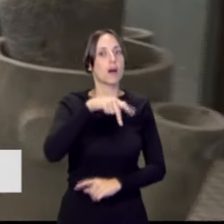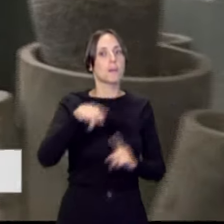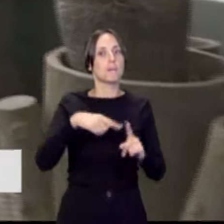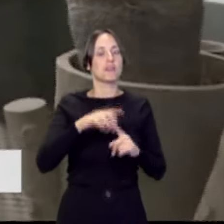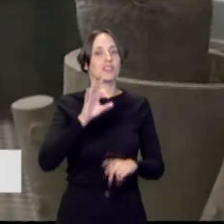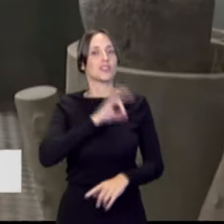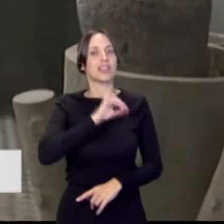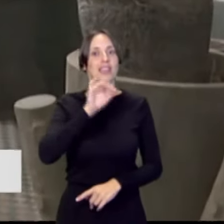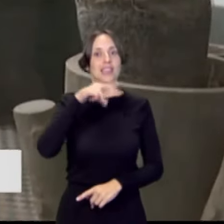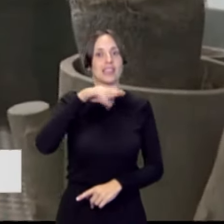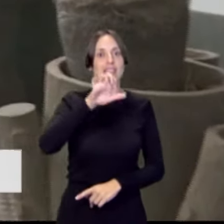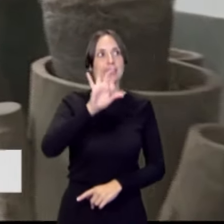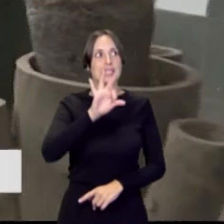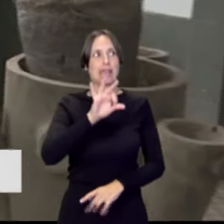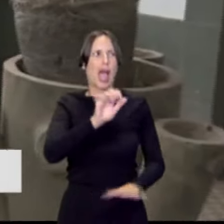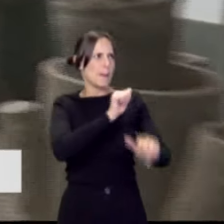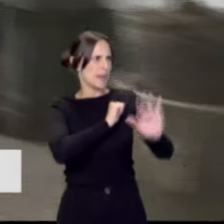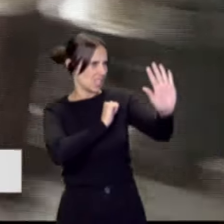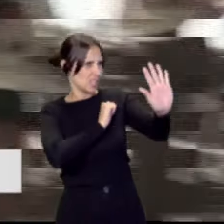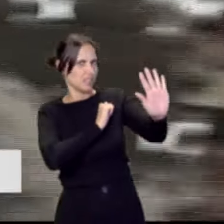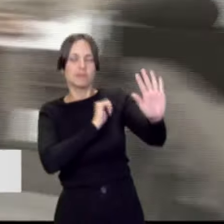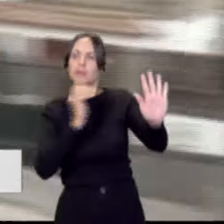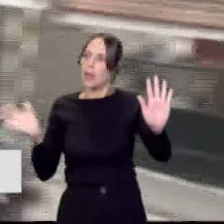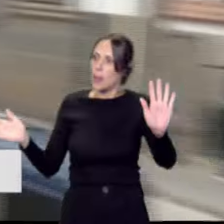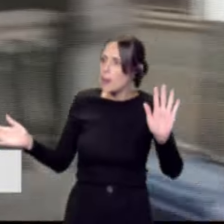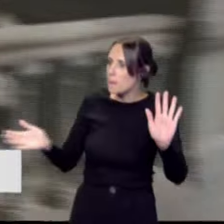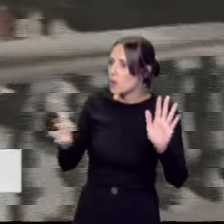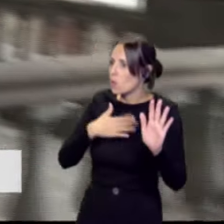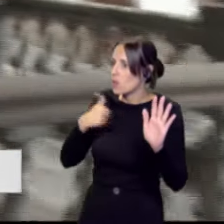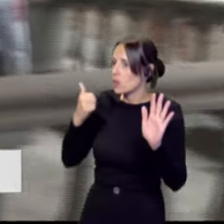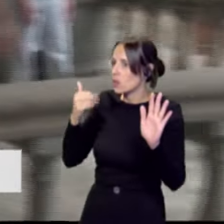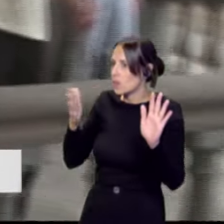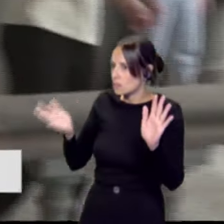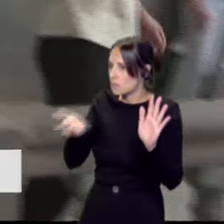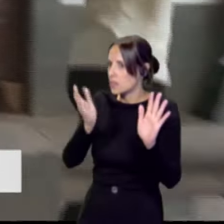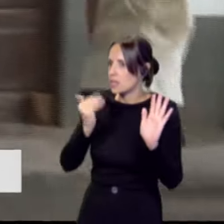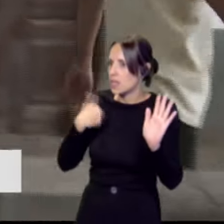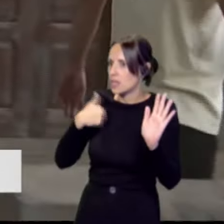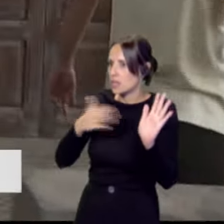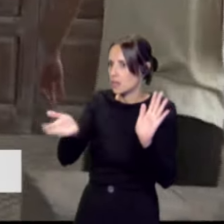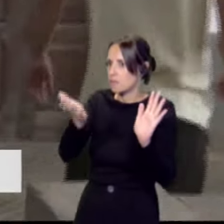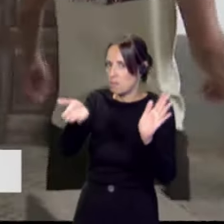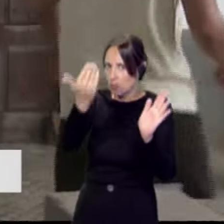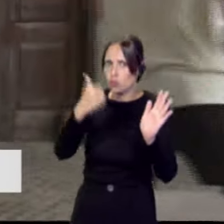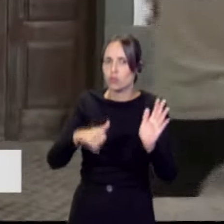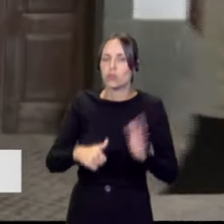¿vale? Bueno, chicos, empiecen cuando quieran, ¿vale? La escena de Doña Inés, ya. Vamos.